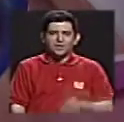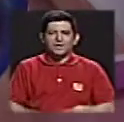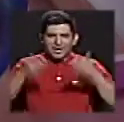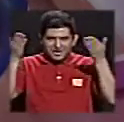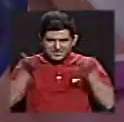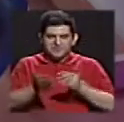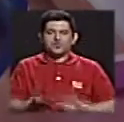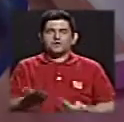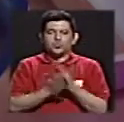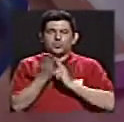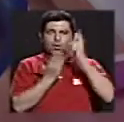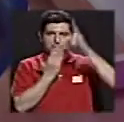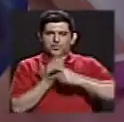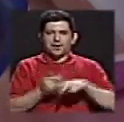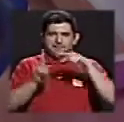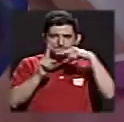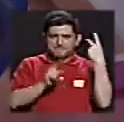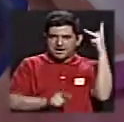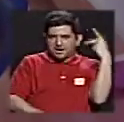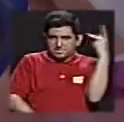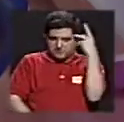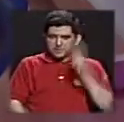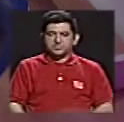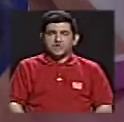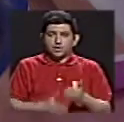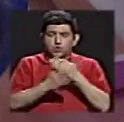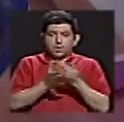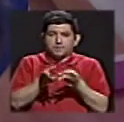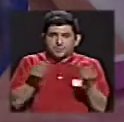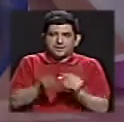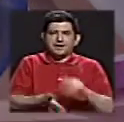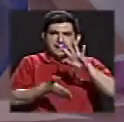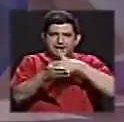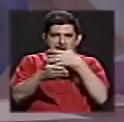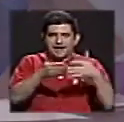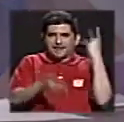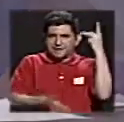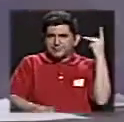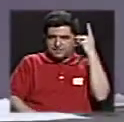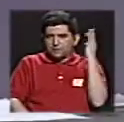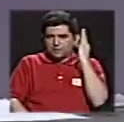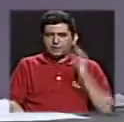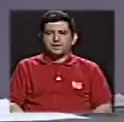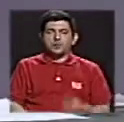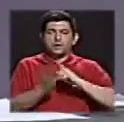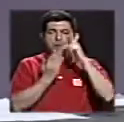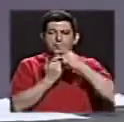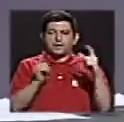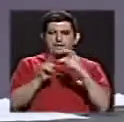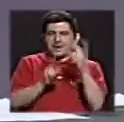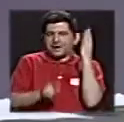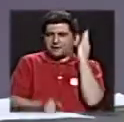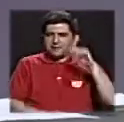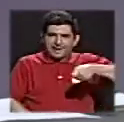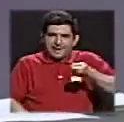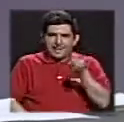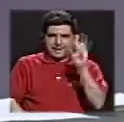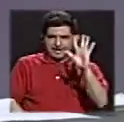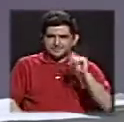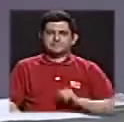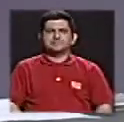Le damos la bienvenida a esta nueva edición de Miradas Políticas, una coproducción de Agenda Política de Mujeres y Palabra de Mujer de Canal